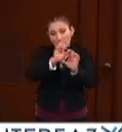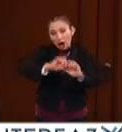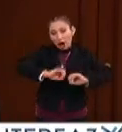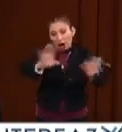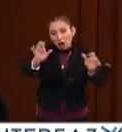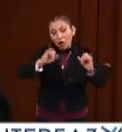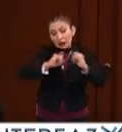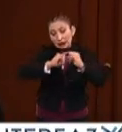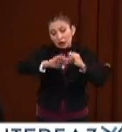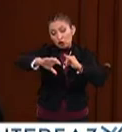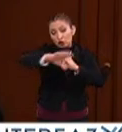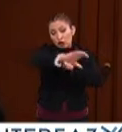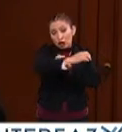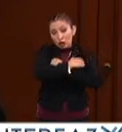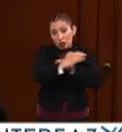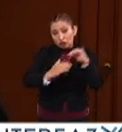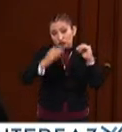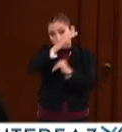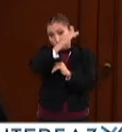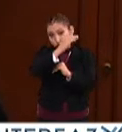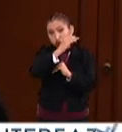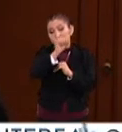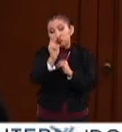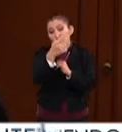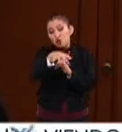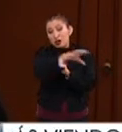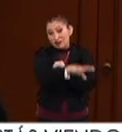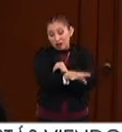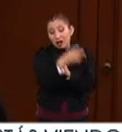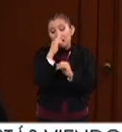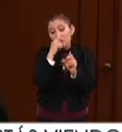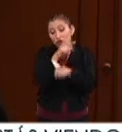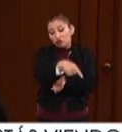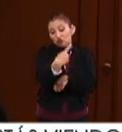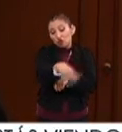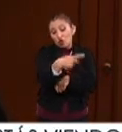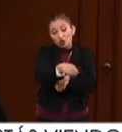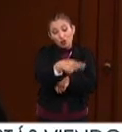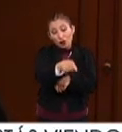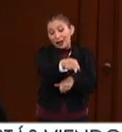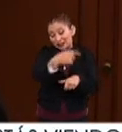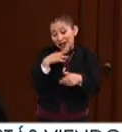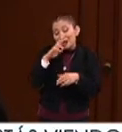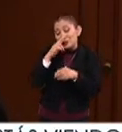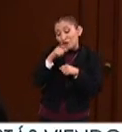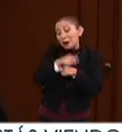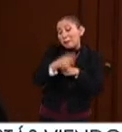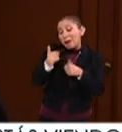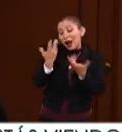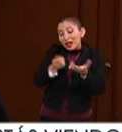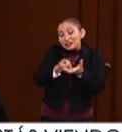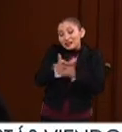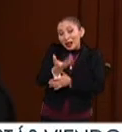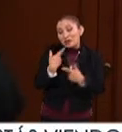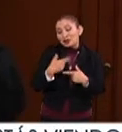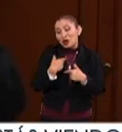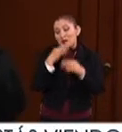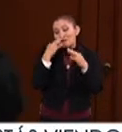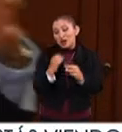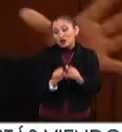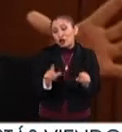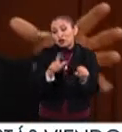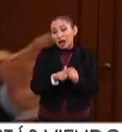obviamente las instituciones de educación superior son responsables socialmente desde hace mucho tiempo, pero me parece que hay